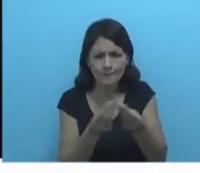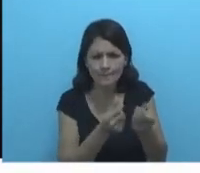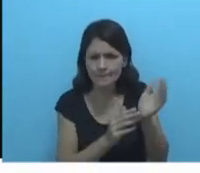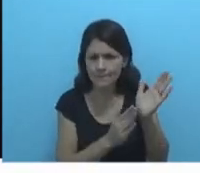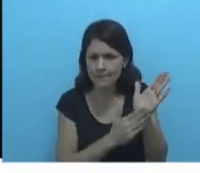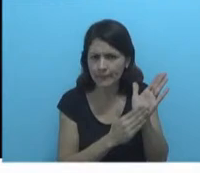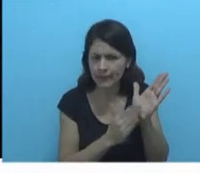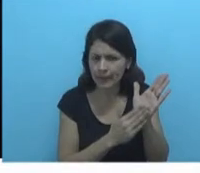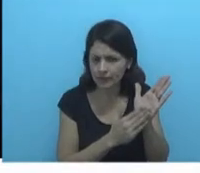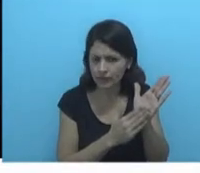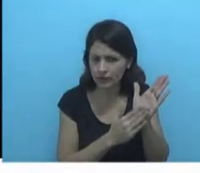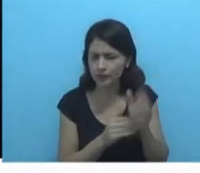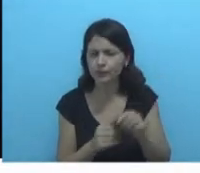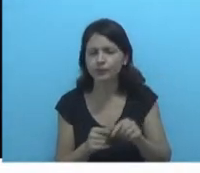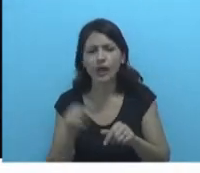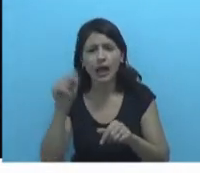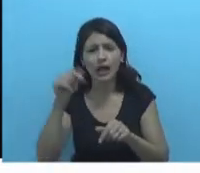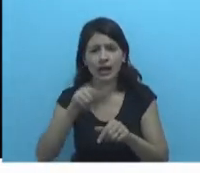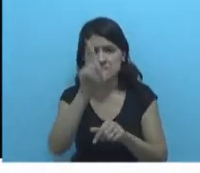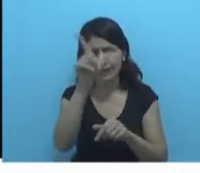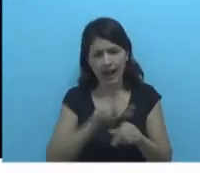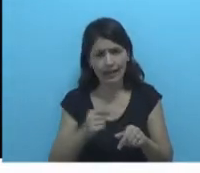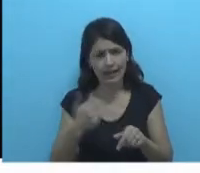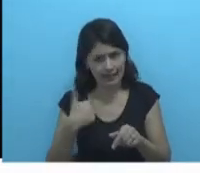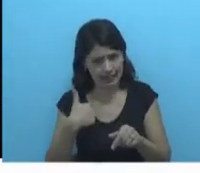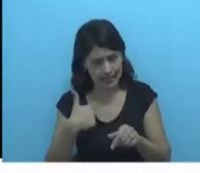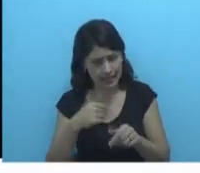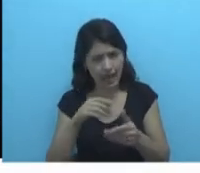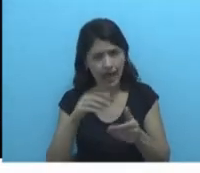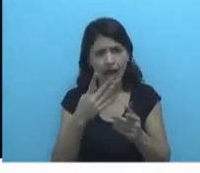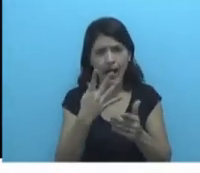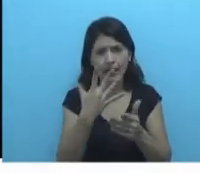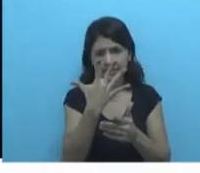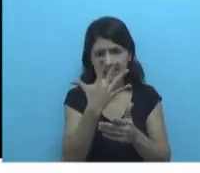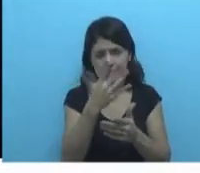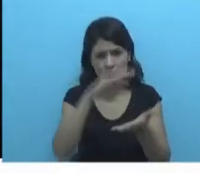Argentina concentran el 60% de las exportaciones.